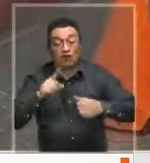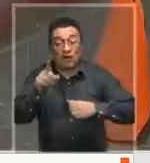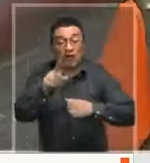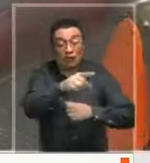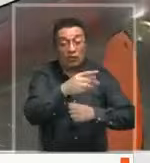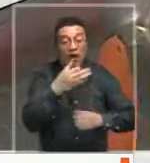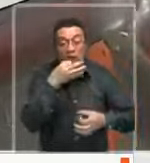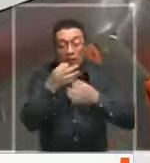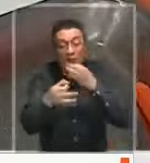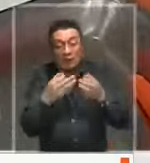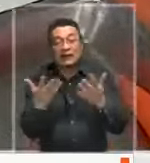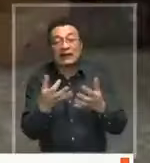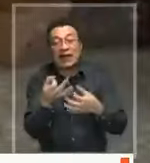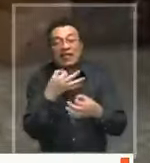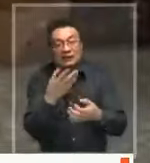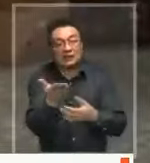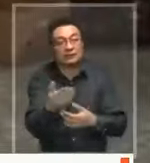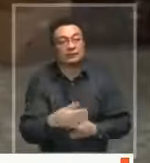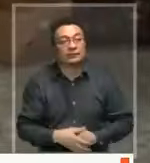que nos dijeron.